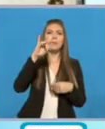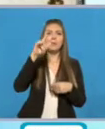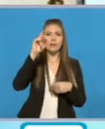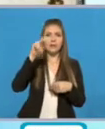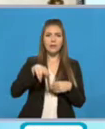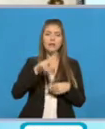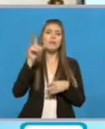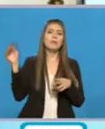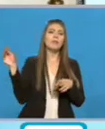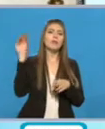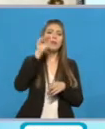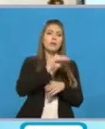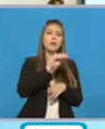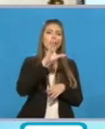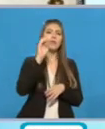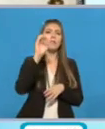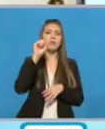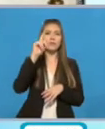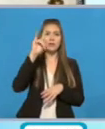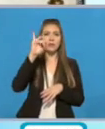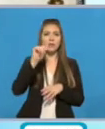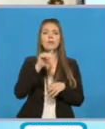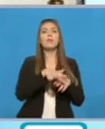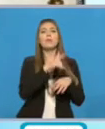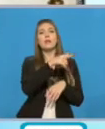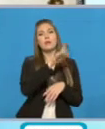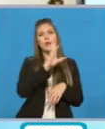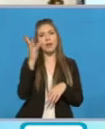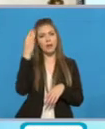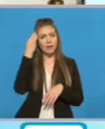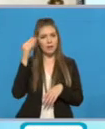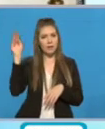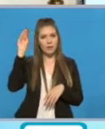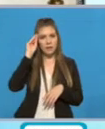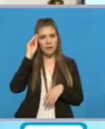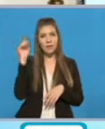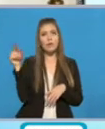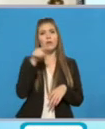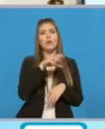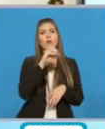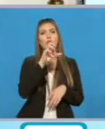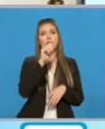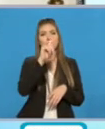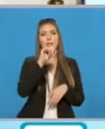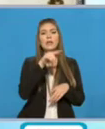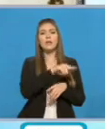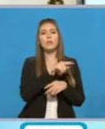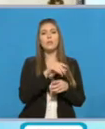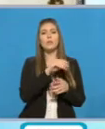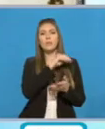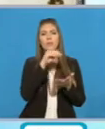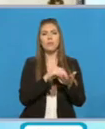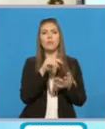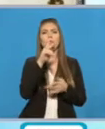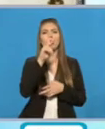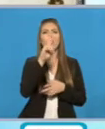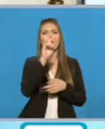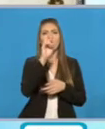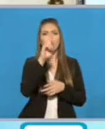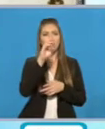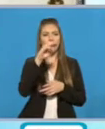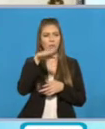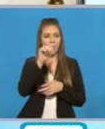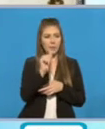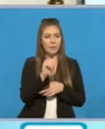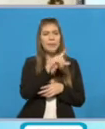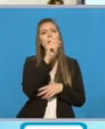Ostia, porque ya se había bautizado San Agustín. Ostia es el puerto de Roma. y pues Santa Mónica